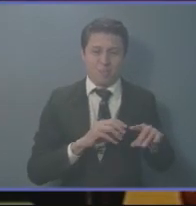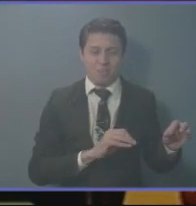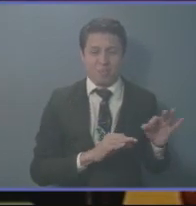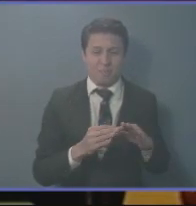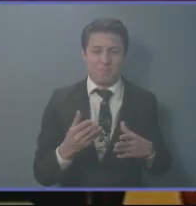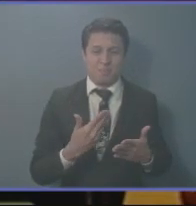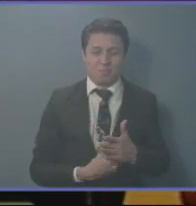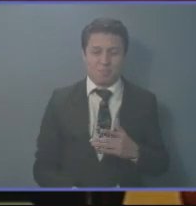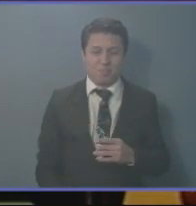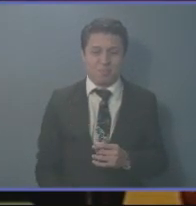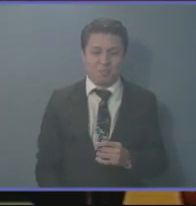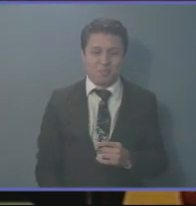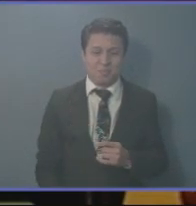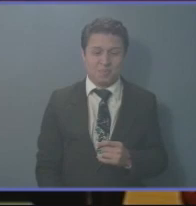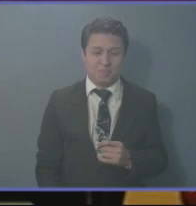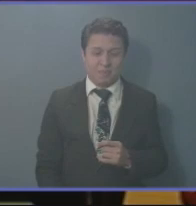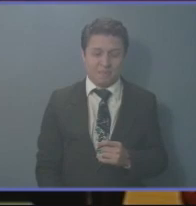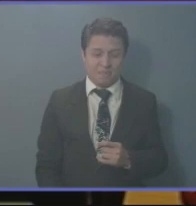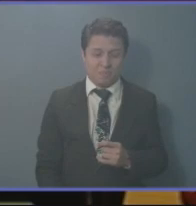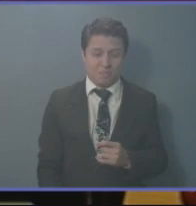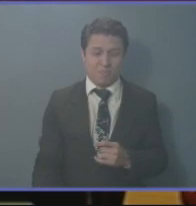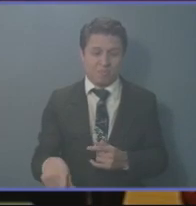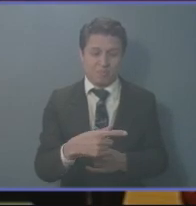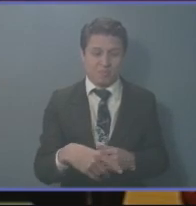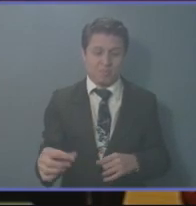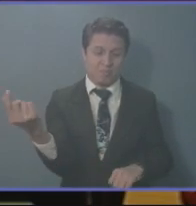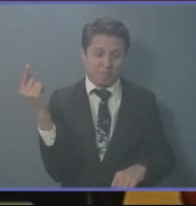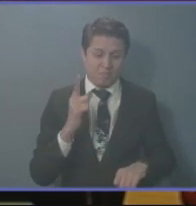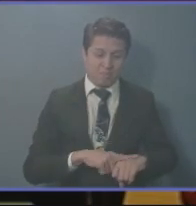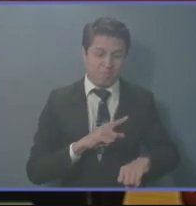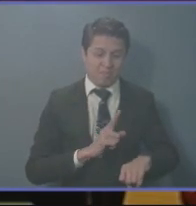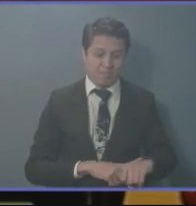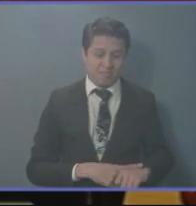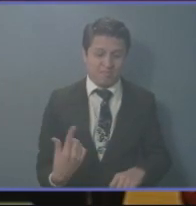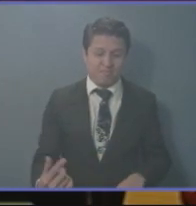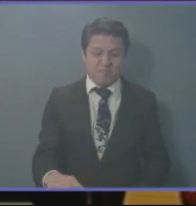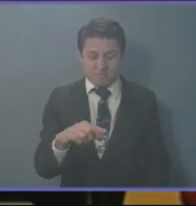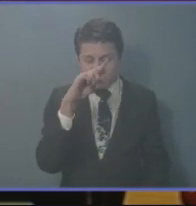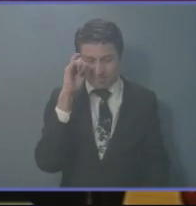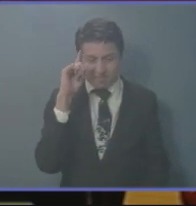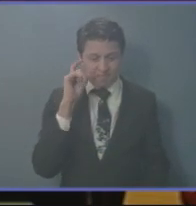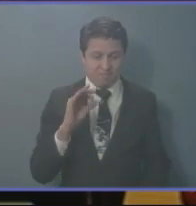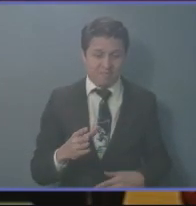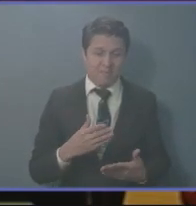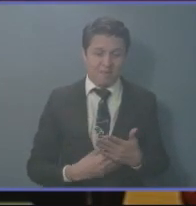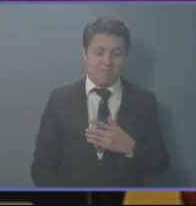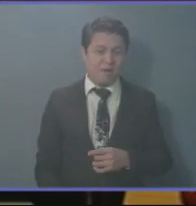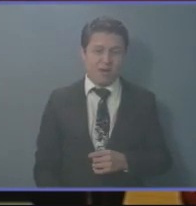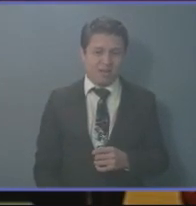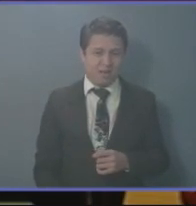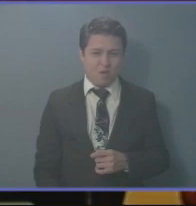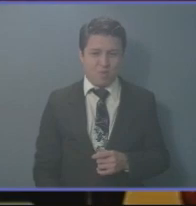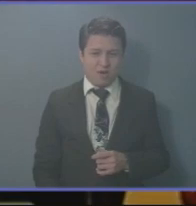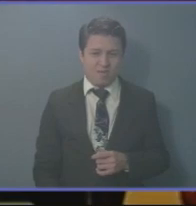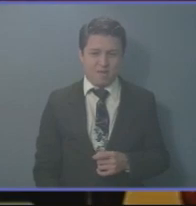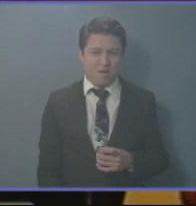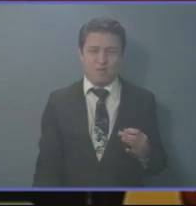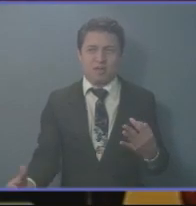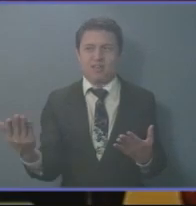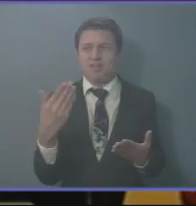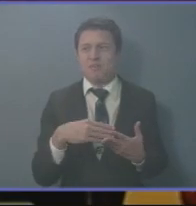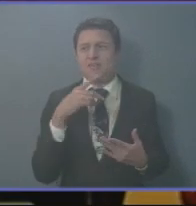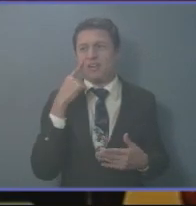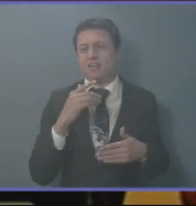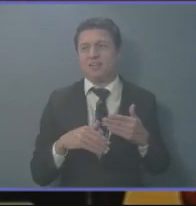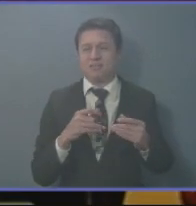subsidiar la planilla de empleados en la micro, pequeña y mediana